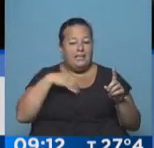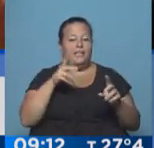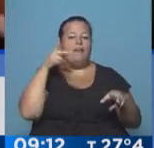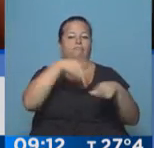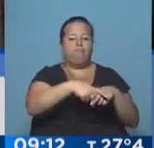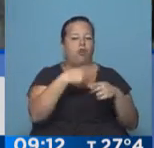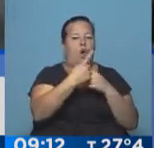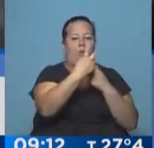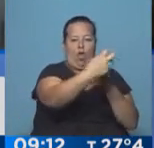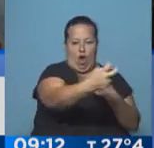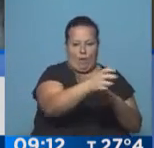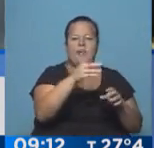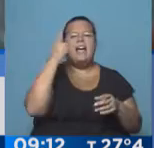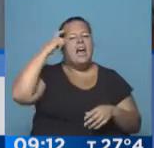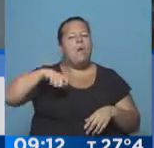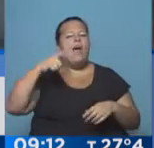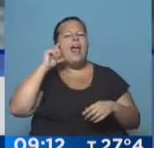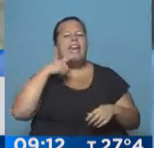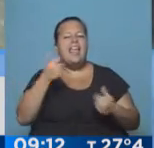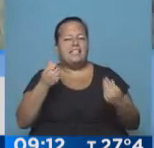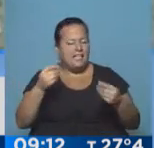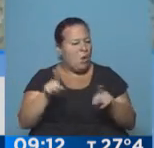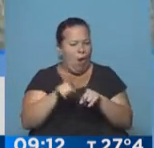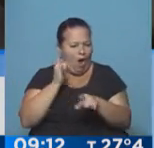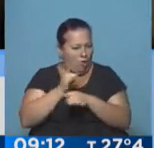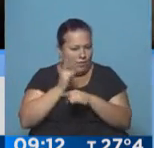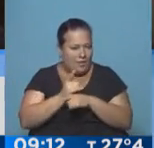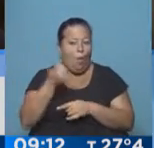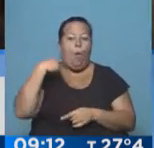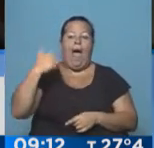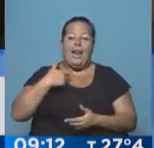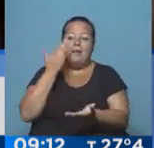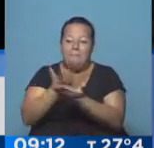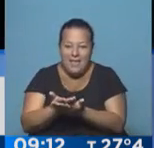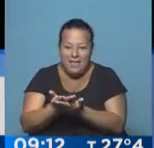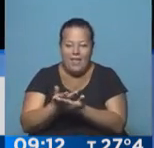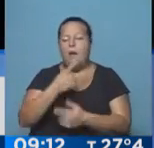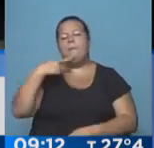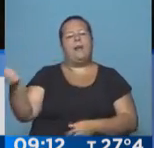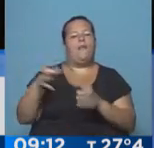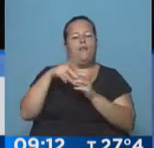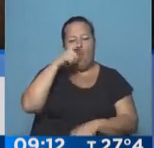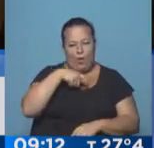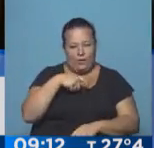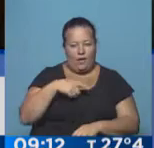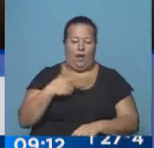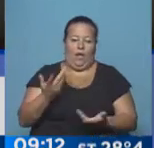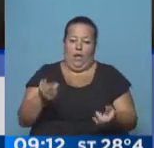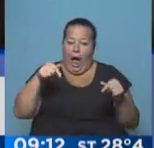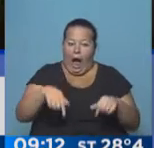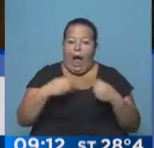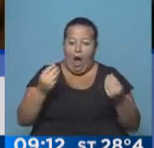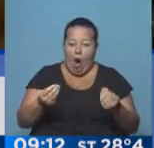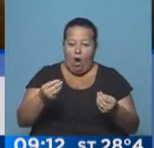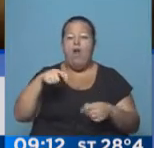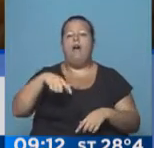bloqueado esto que hizo gris a por ahora gris a hizo lo que hizo siempre cada vez que argentina pedía algo consulta a los buitres y lo que hizo en esta oportunidad